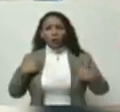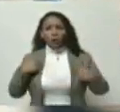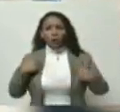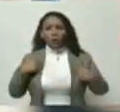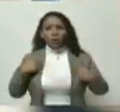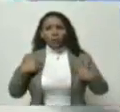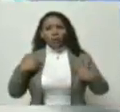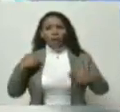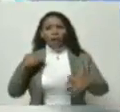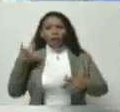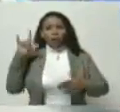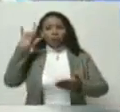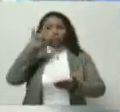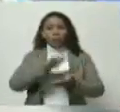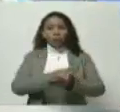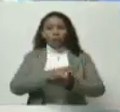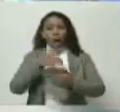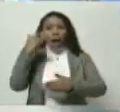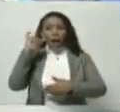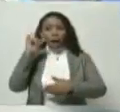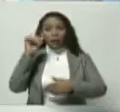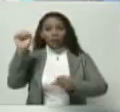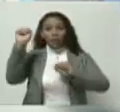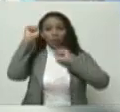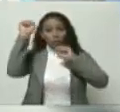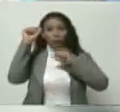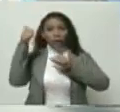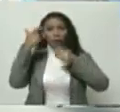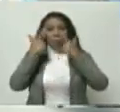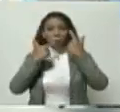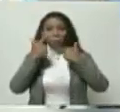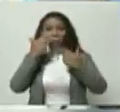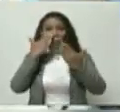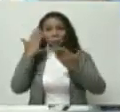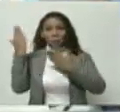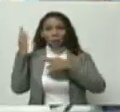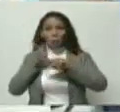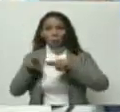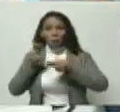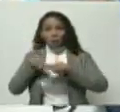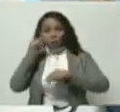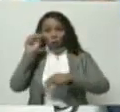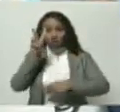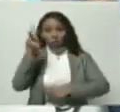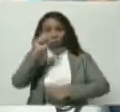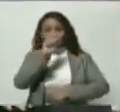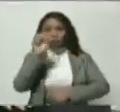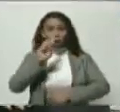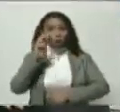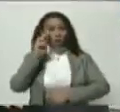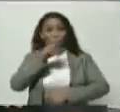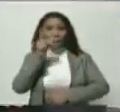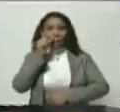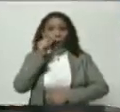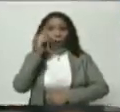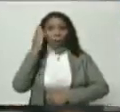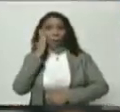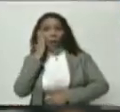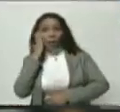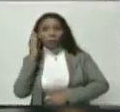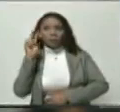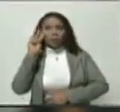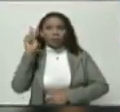y Conviasa asegura una victoria con estas lágrimas. Vean allí, los pequeños que tenían más de 2 meses sin ver a su papá, sin ver a su